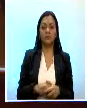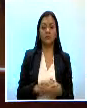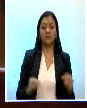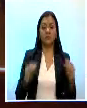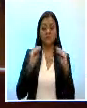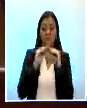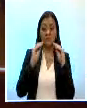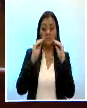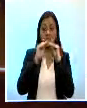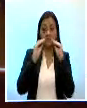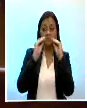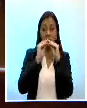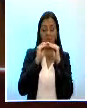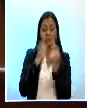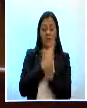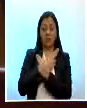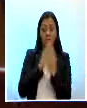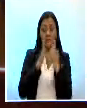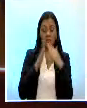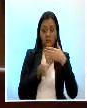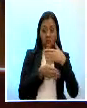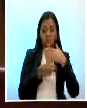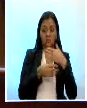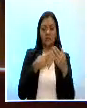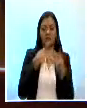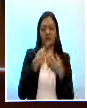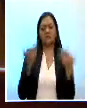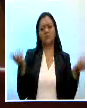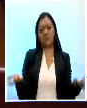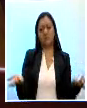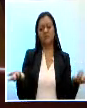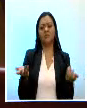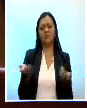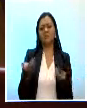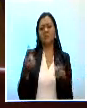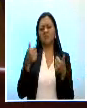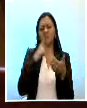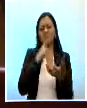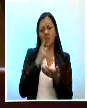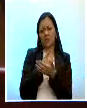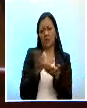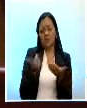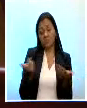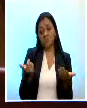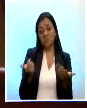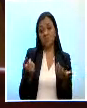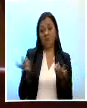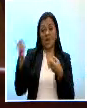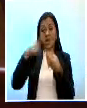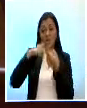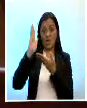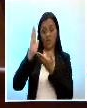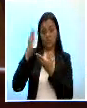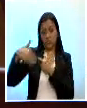es con las amas de casa, de que es bien, van a ser